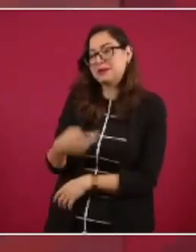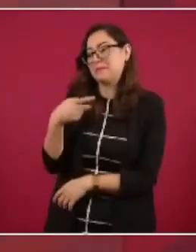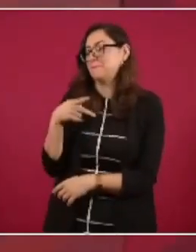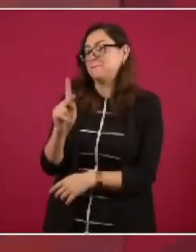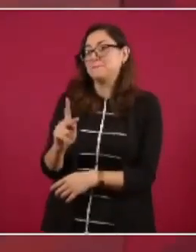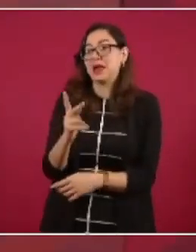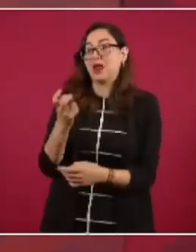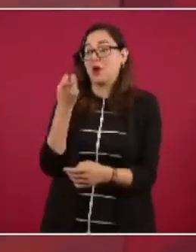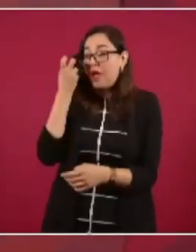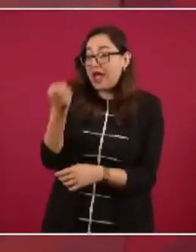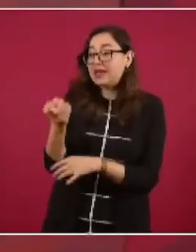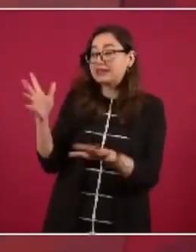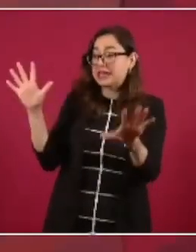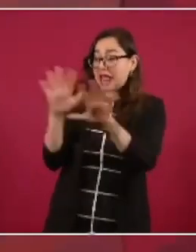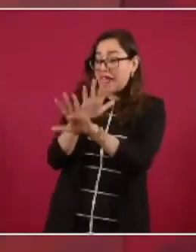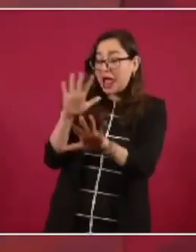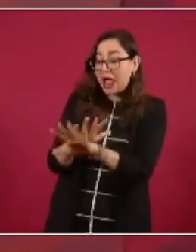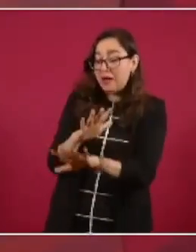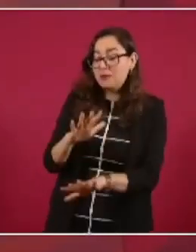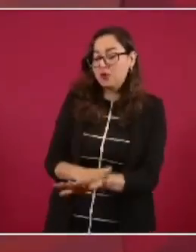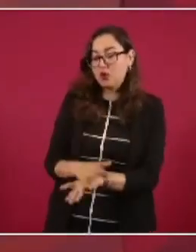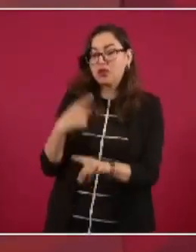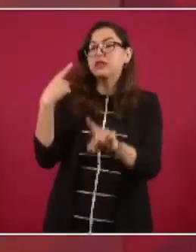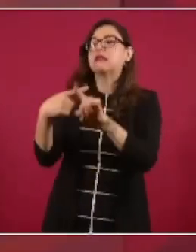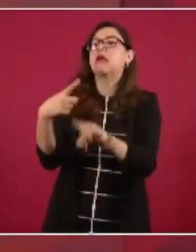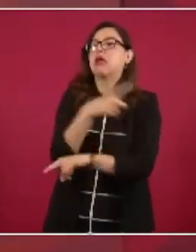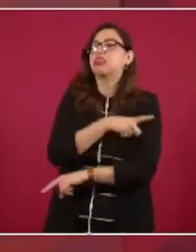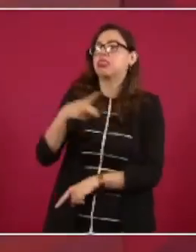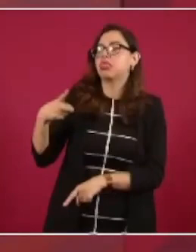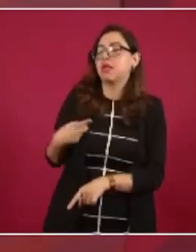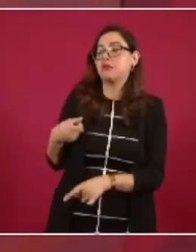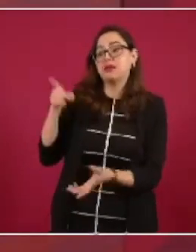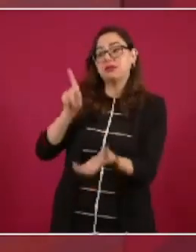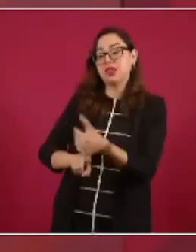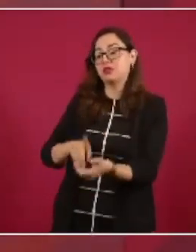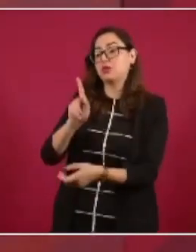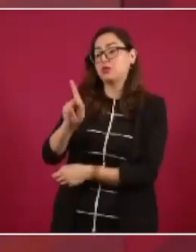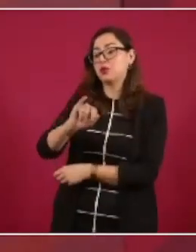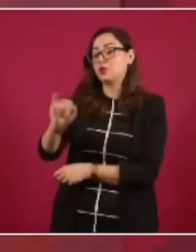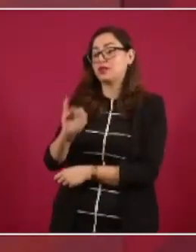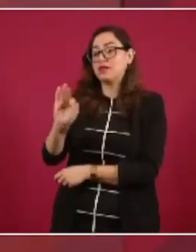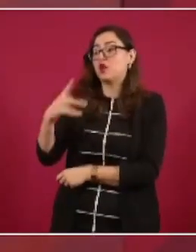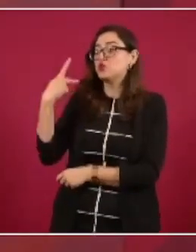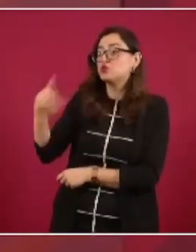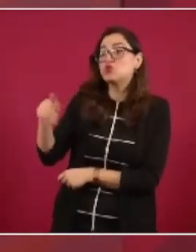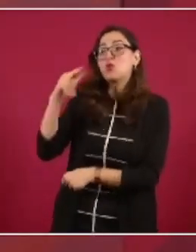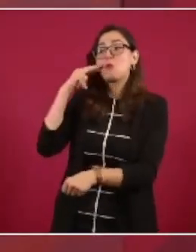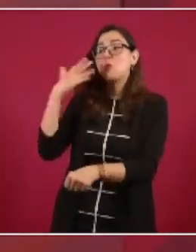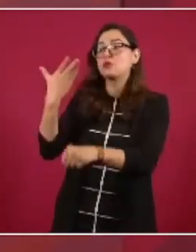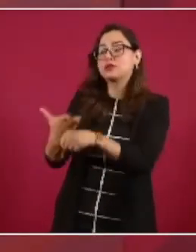llevarla a cabo al Poder Judicial. Yo ya tomé la decisión de no